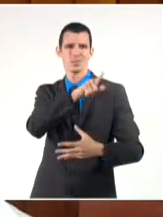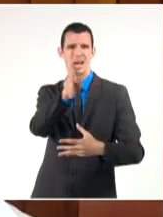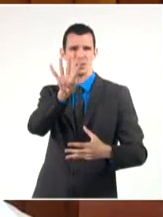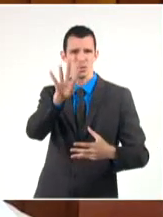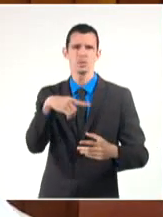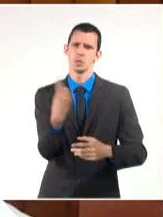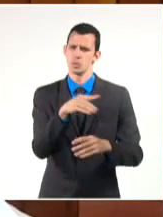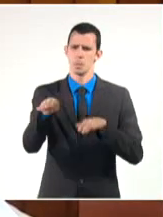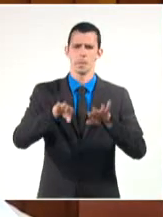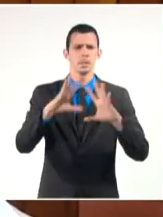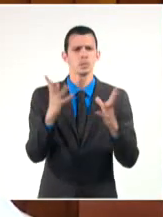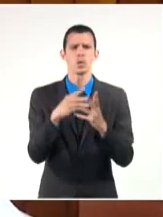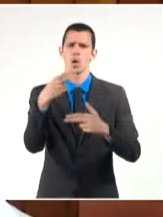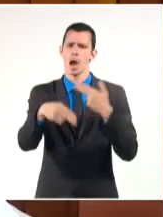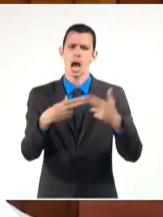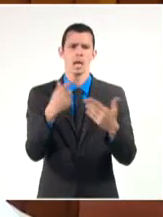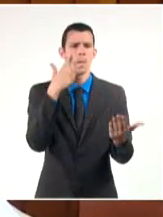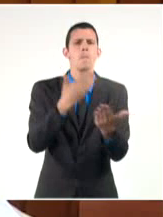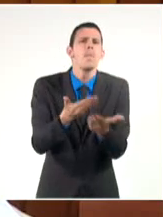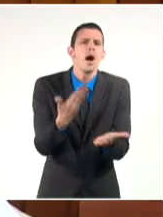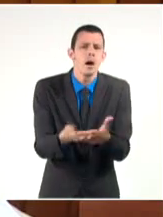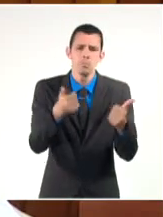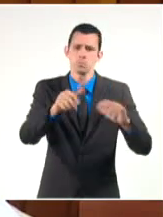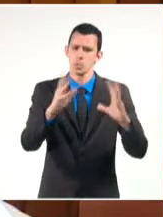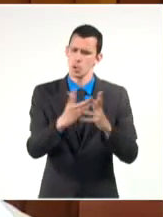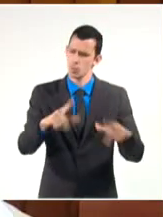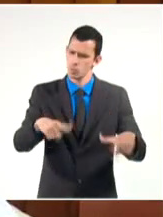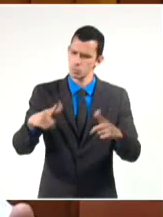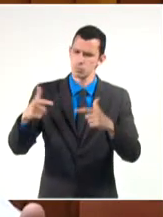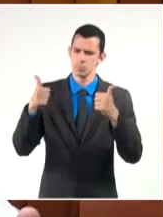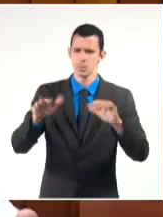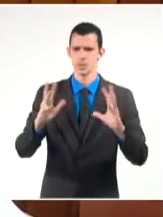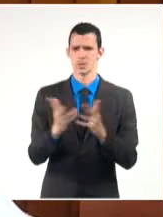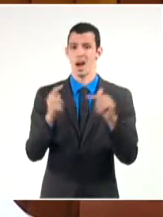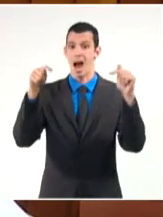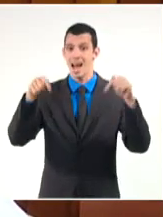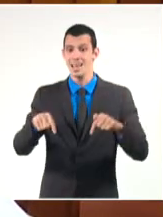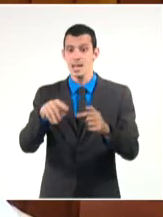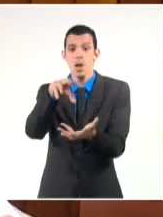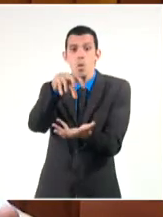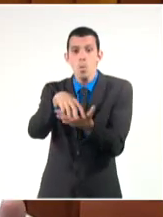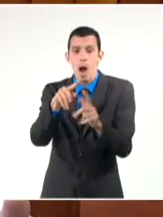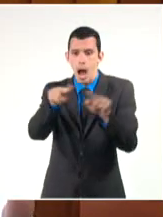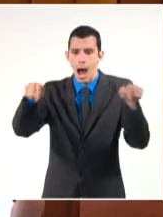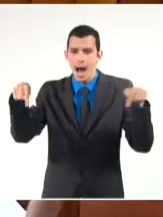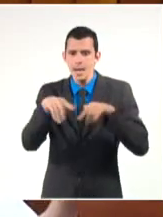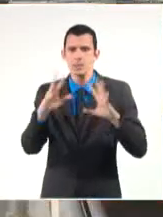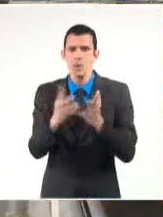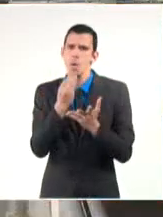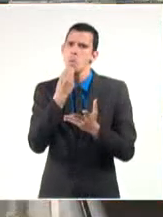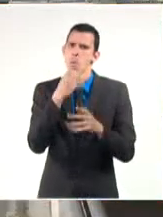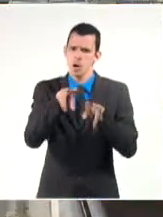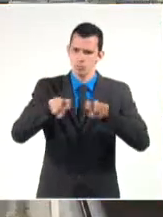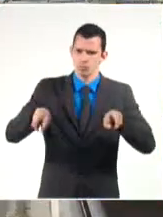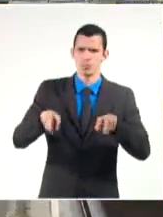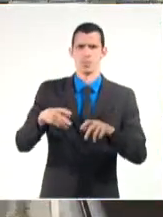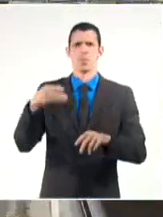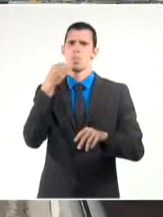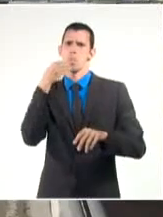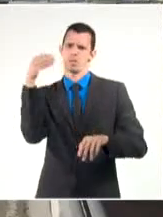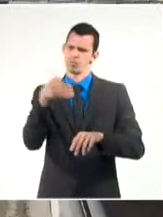dinámica, un colegio electoral en el cual lo tenemos previsto para que en él puedan ejercer su derecho al